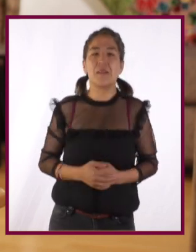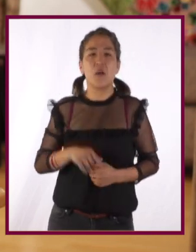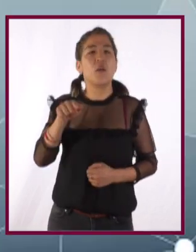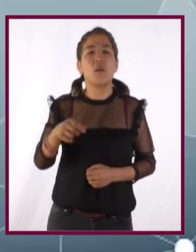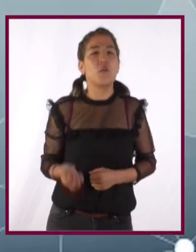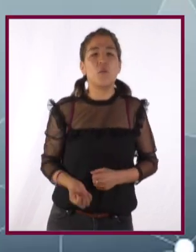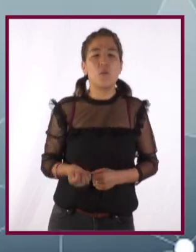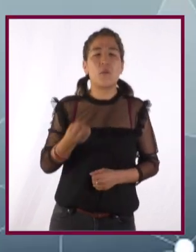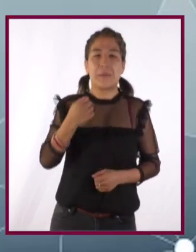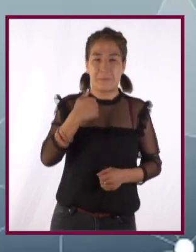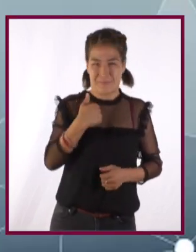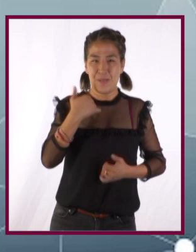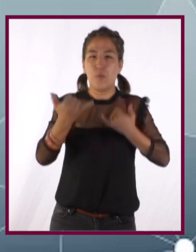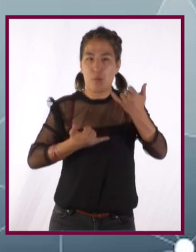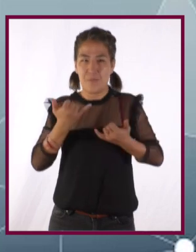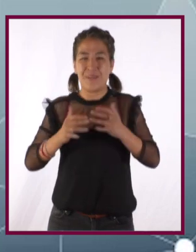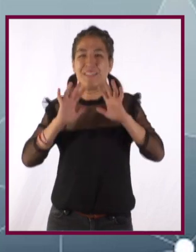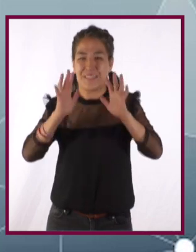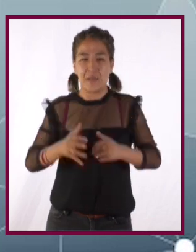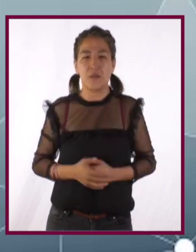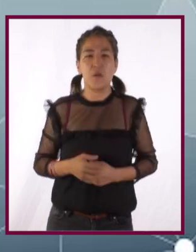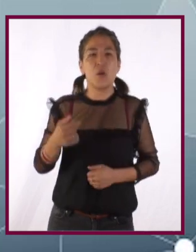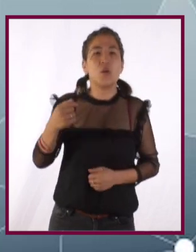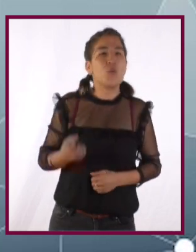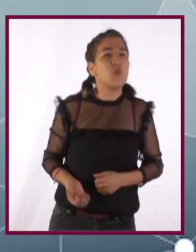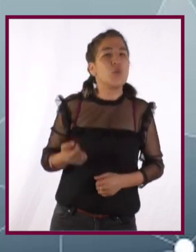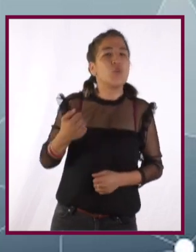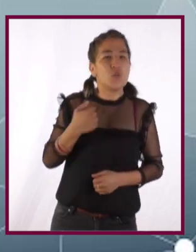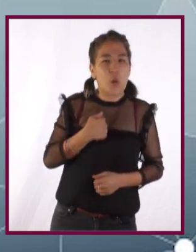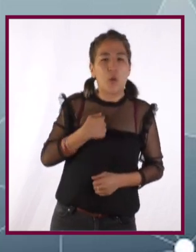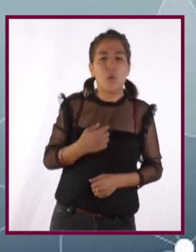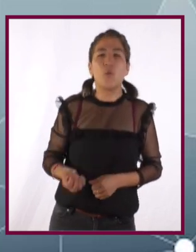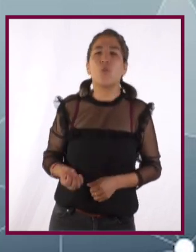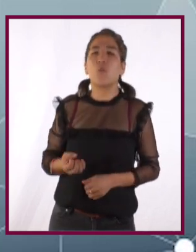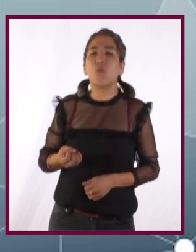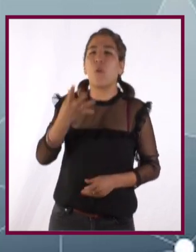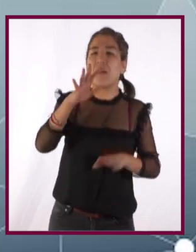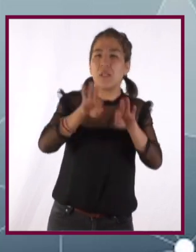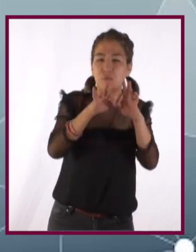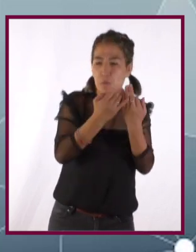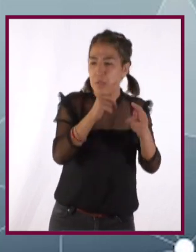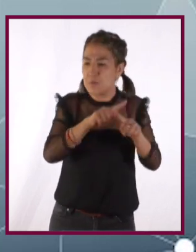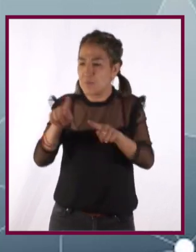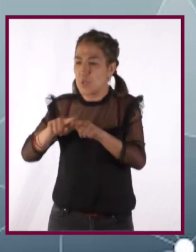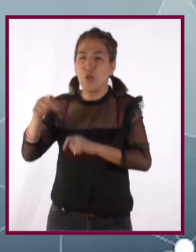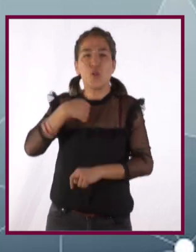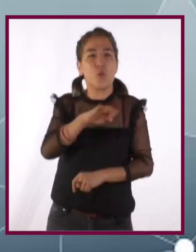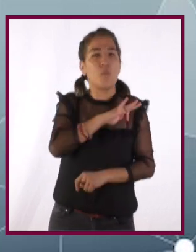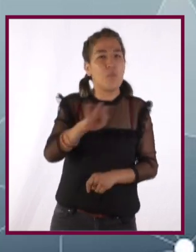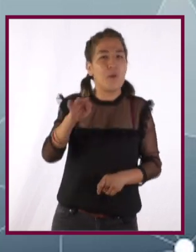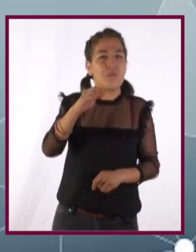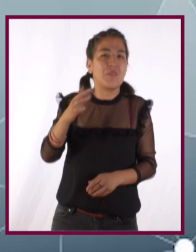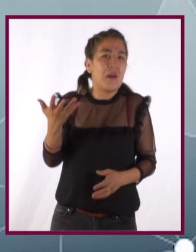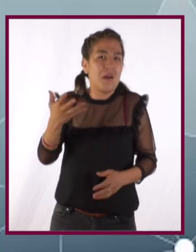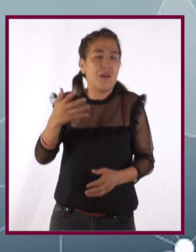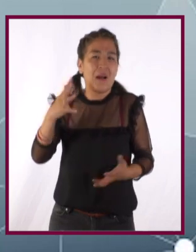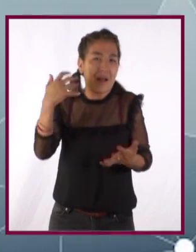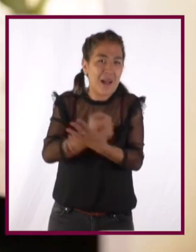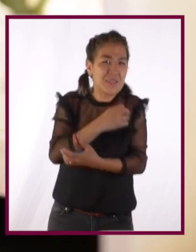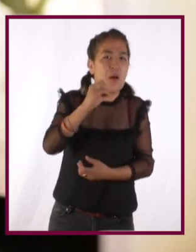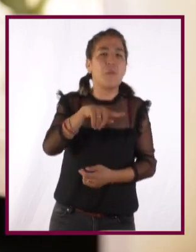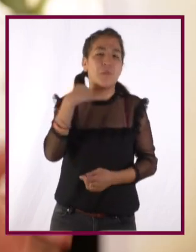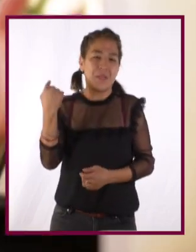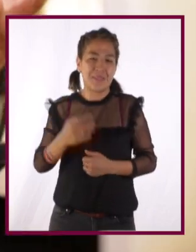Entonces, dado mi juego, mi pregunta sería, ¿cuántos posibles escenarios puedo tener? Entonces ahí es donde entra la